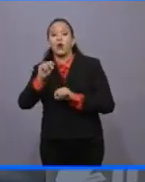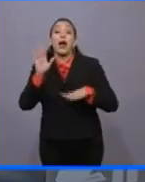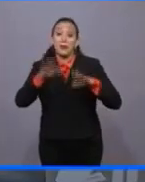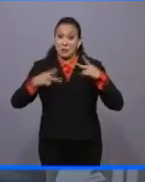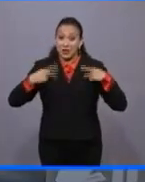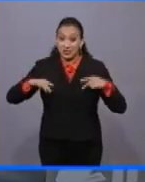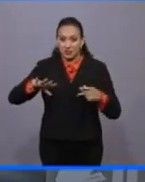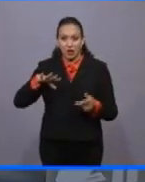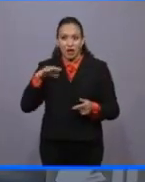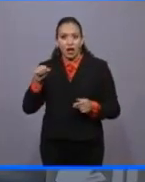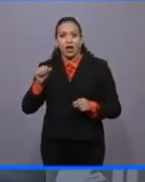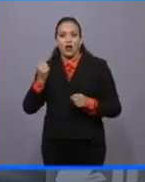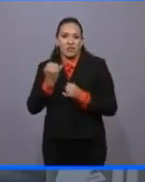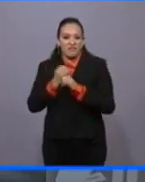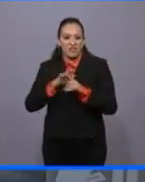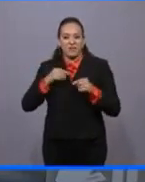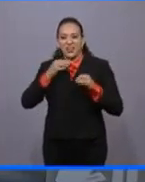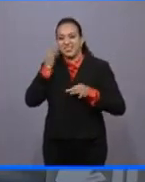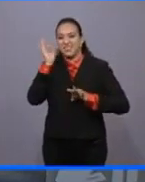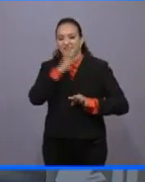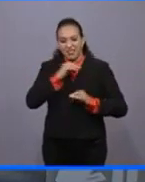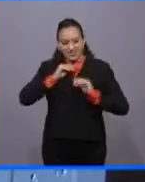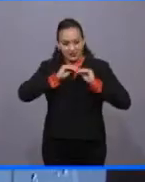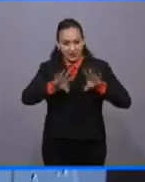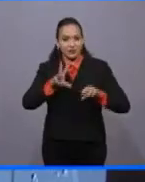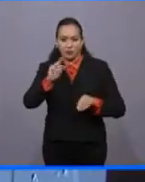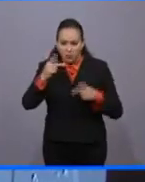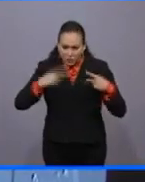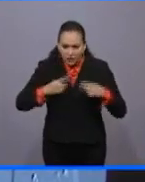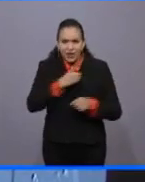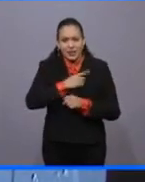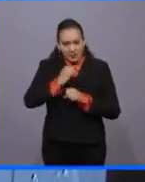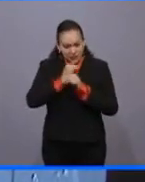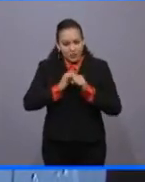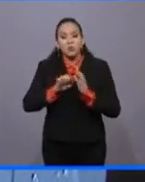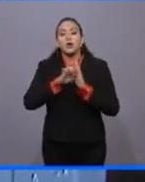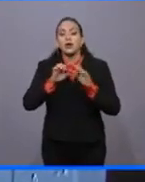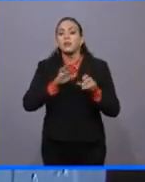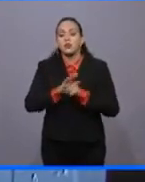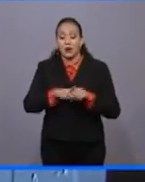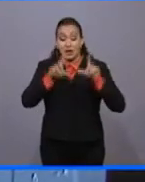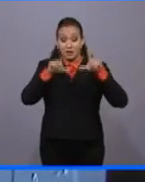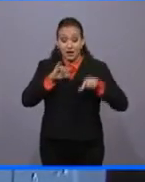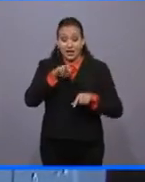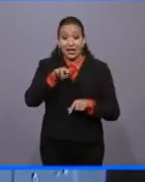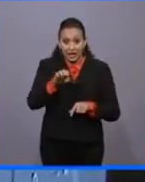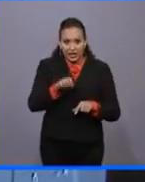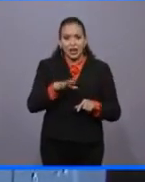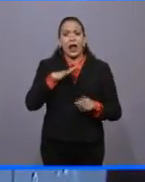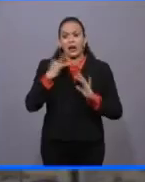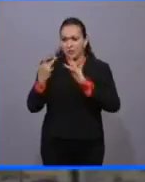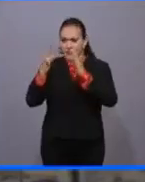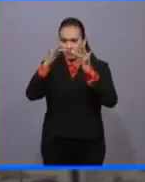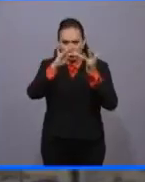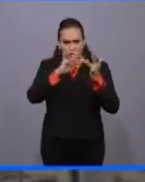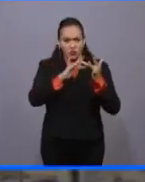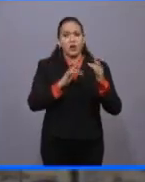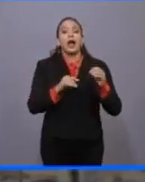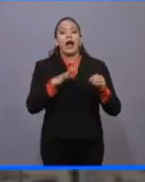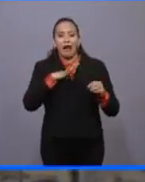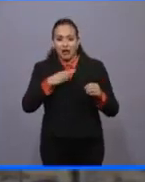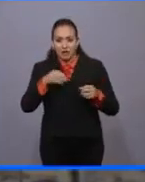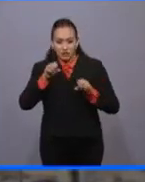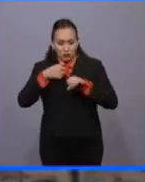fanatismo. Es importante consultar las fuentes oficiales, como la plataforma del INE, los sitios web de los